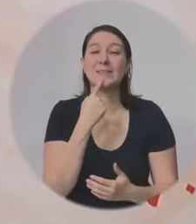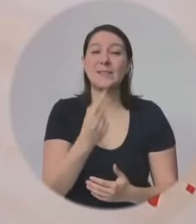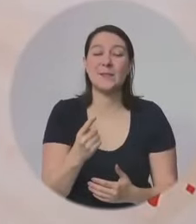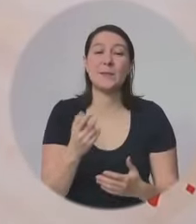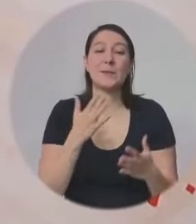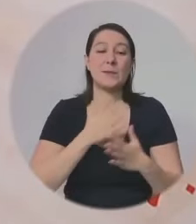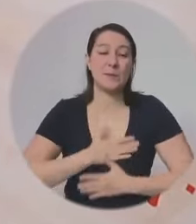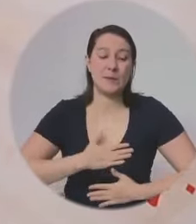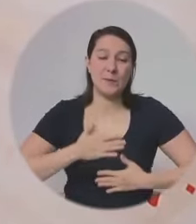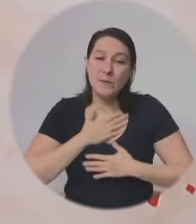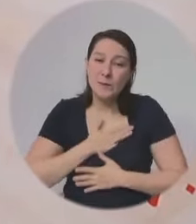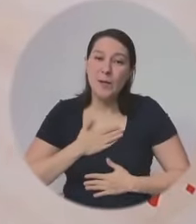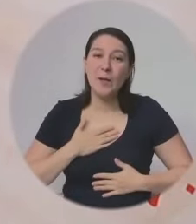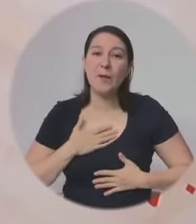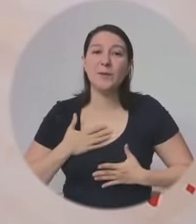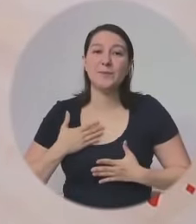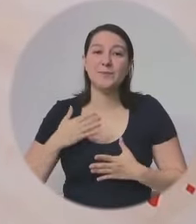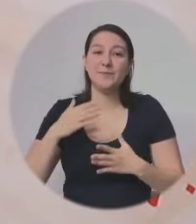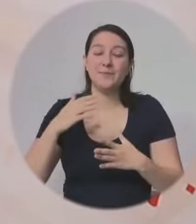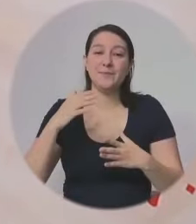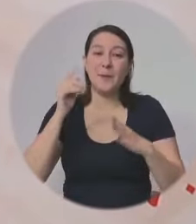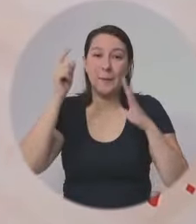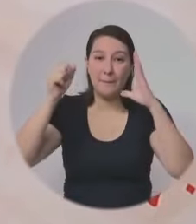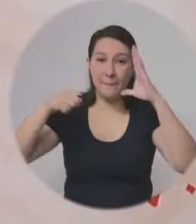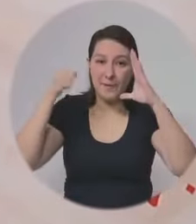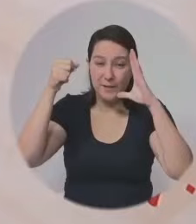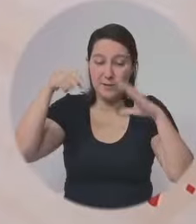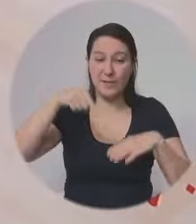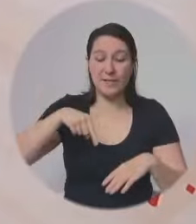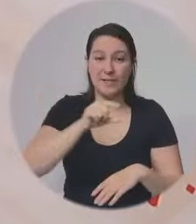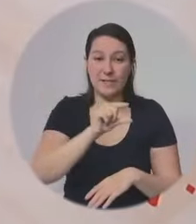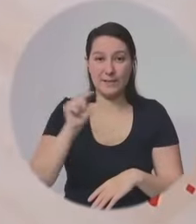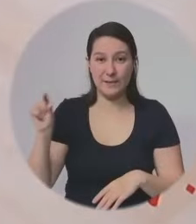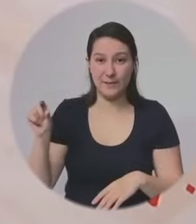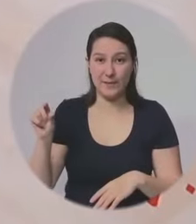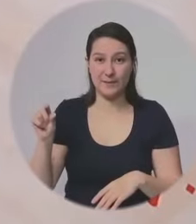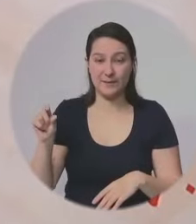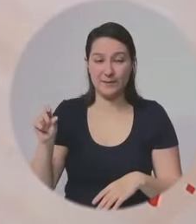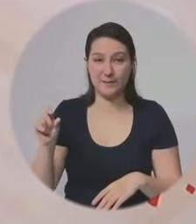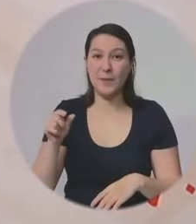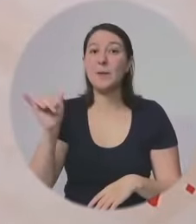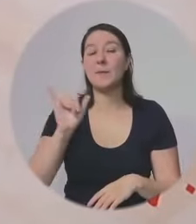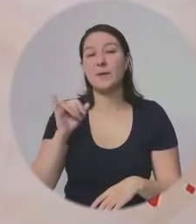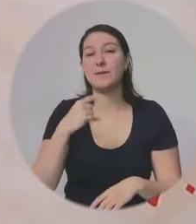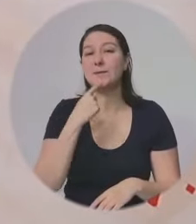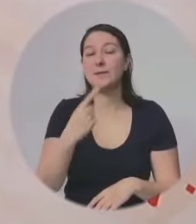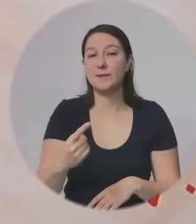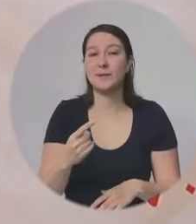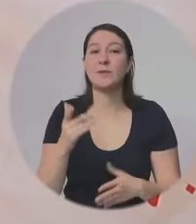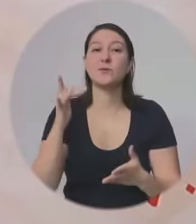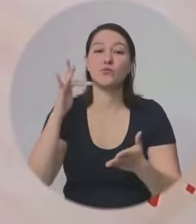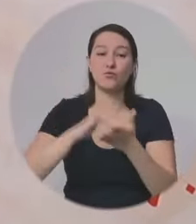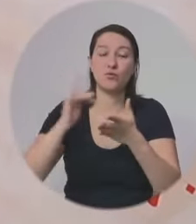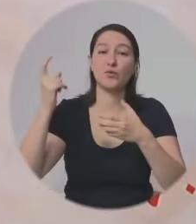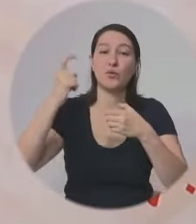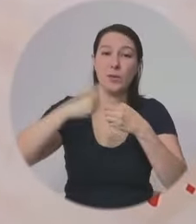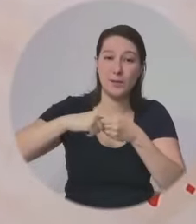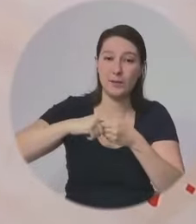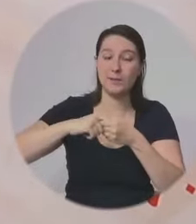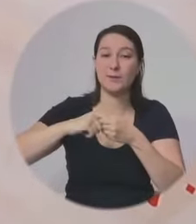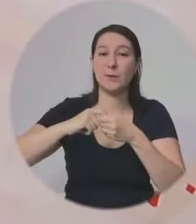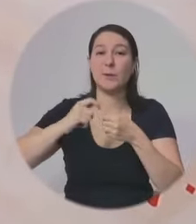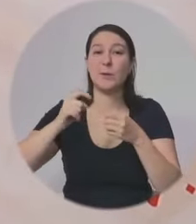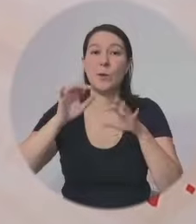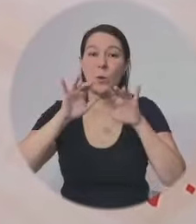contenido de este de esta semana y que como siempre les digo también se suscriban Comenten compartan este